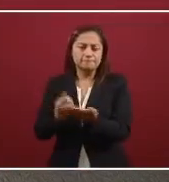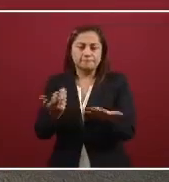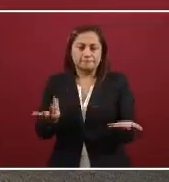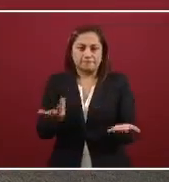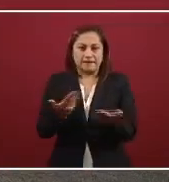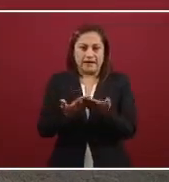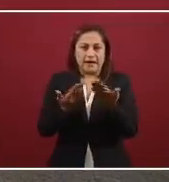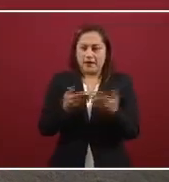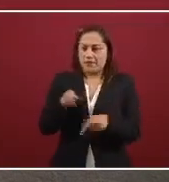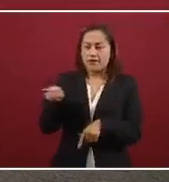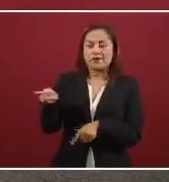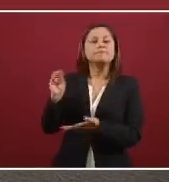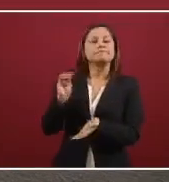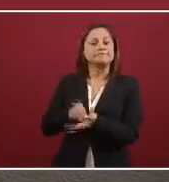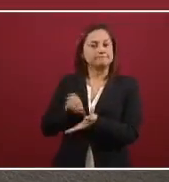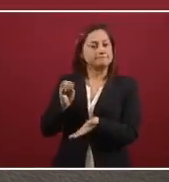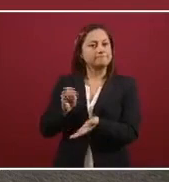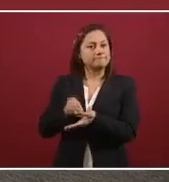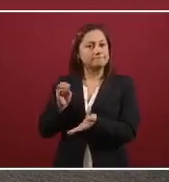están